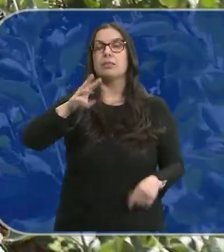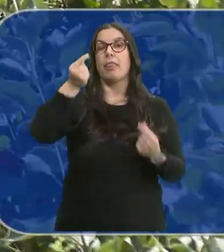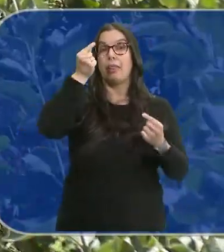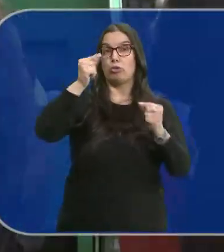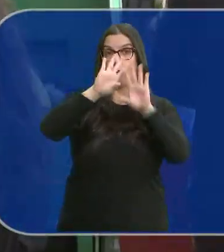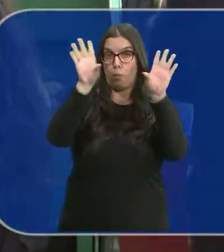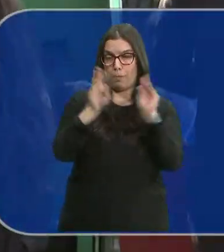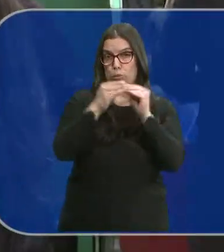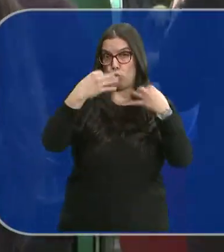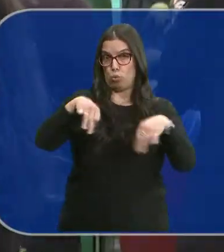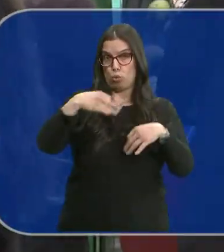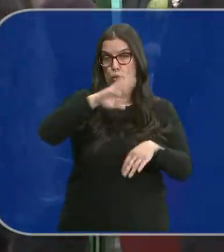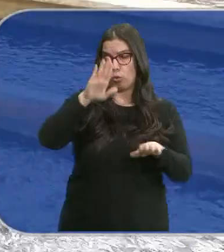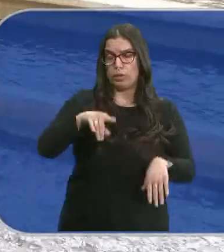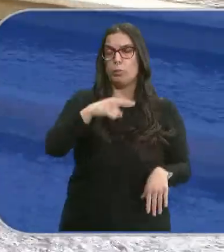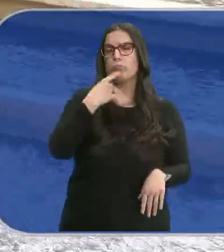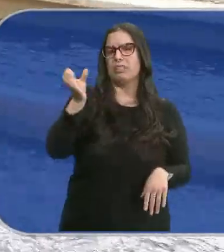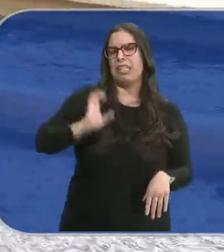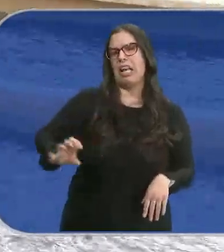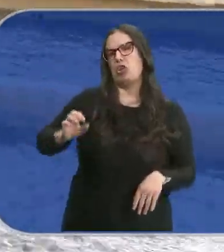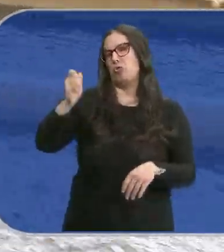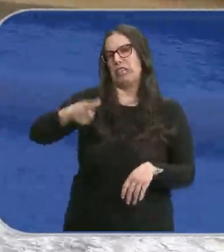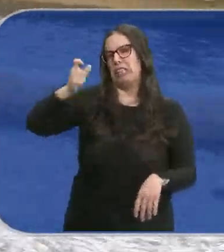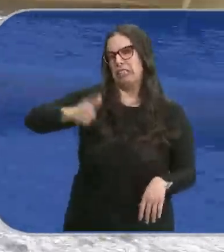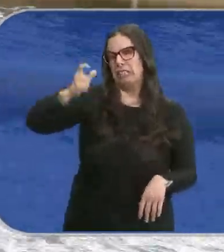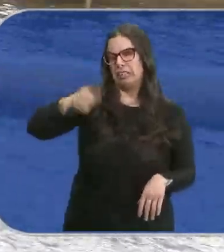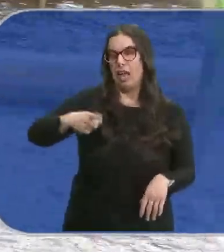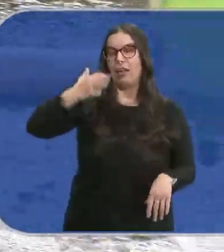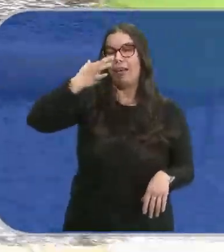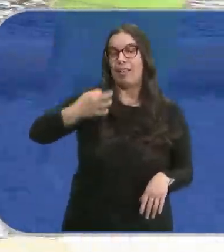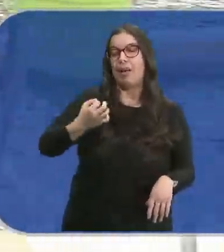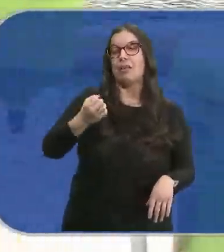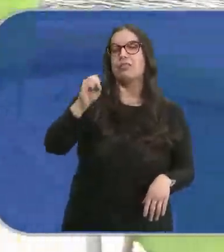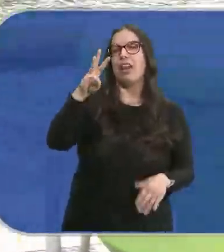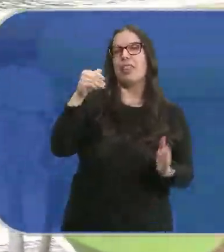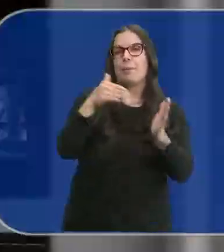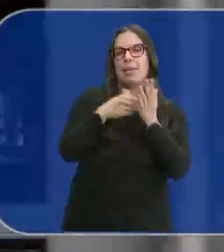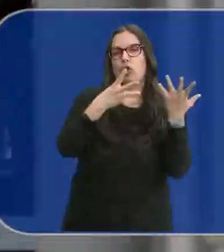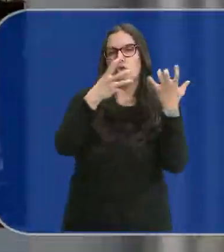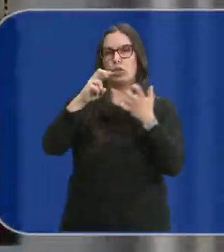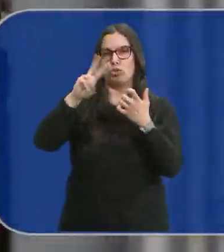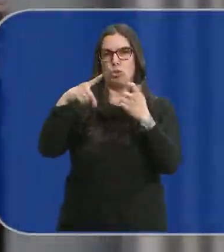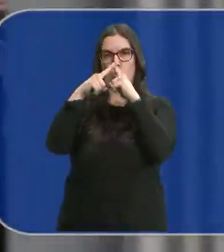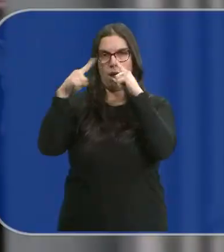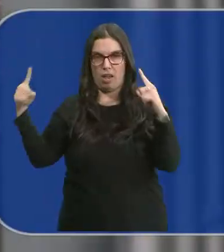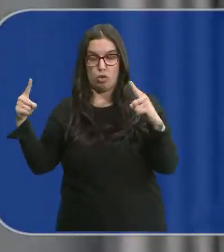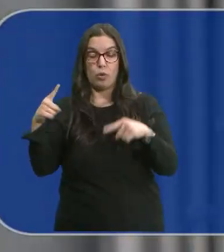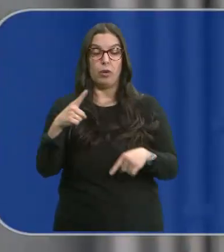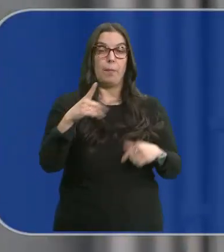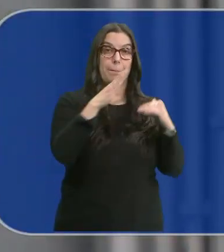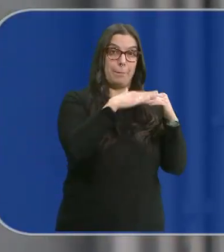datos completos, el salario modal en términos reales sin inflación fue de 13.800